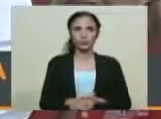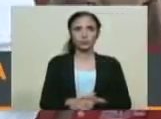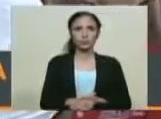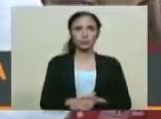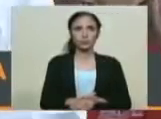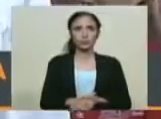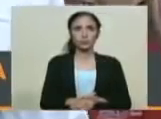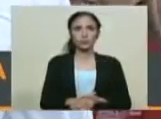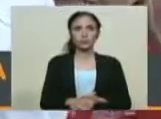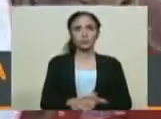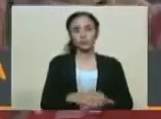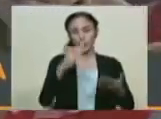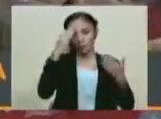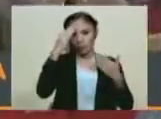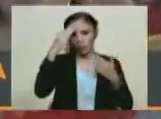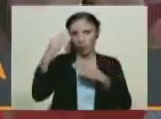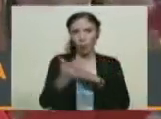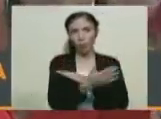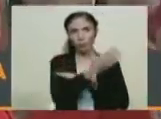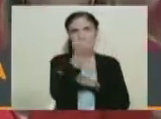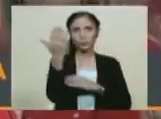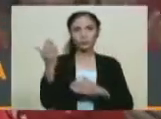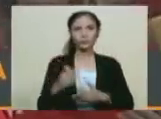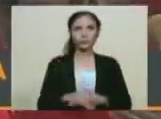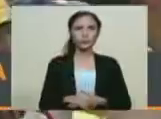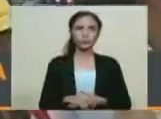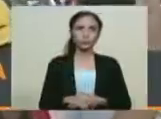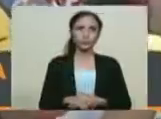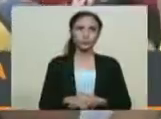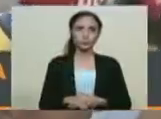joven, saluda al pueblo. Mira, te quieren saludar por allá, Edwin.